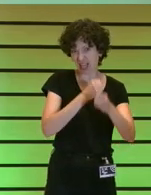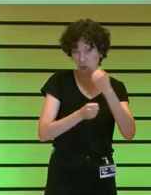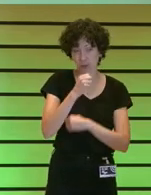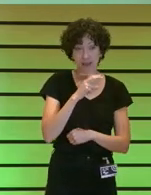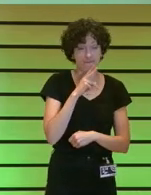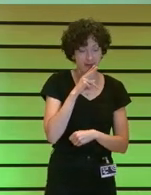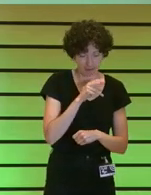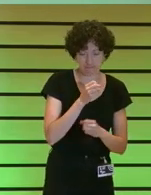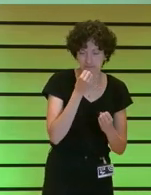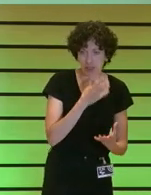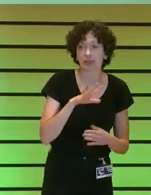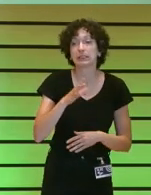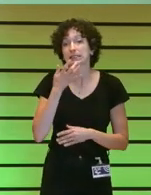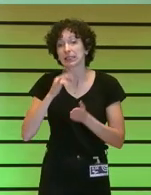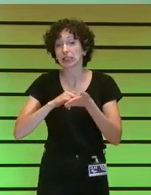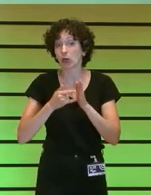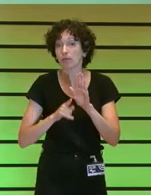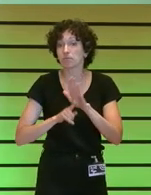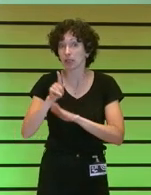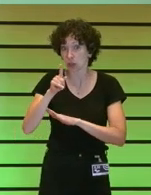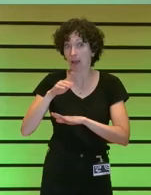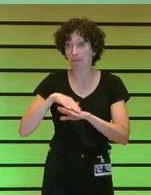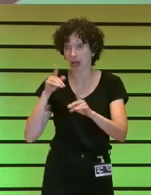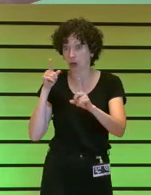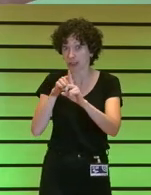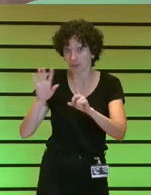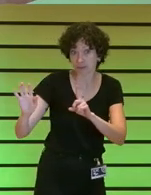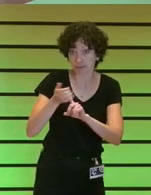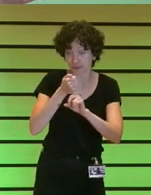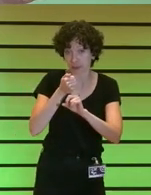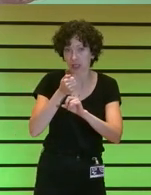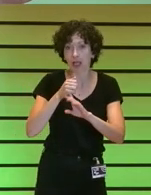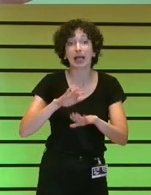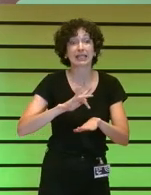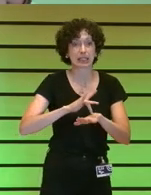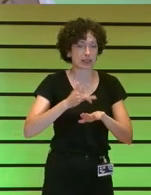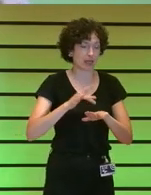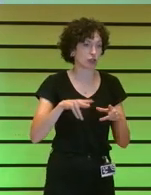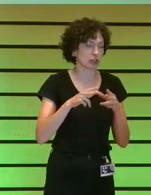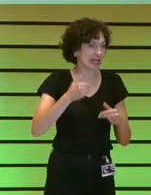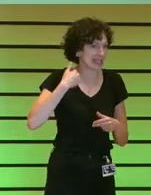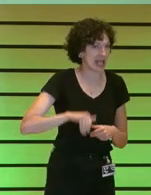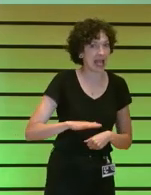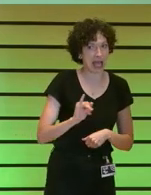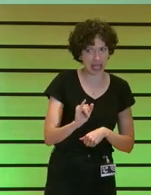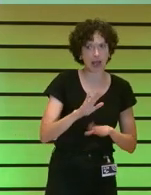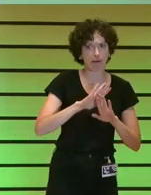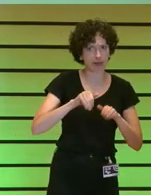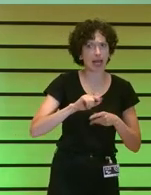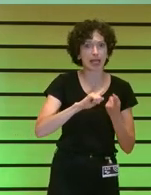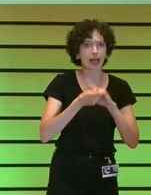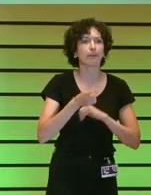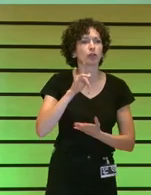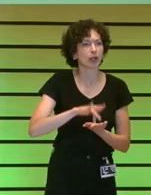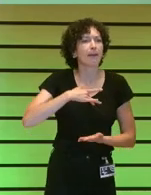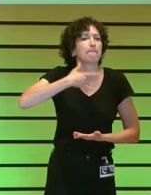si la tecnología se desarrolla con este fin la sensibilidad social está como para que todos esos cambios se puedan producir